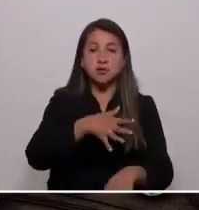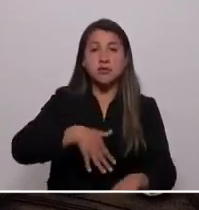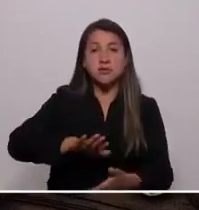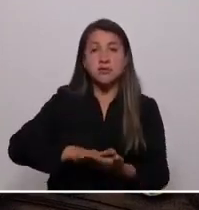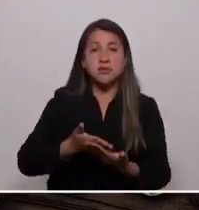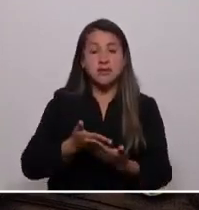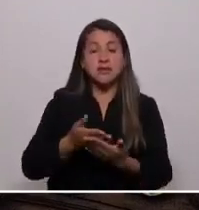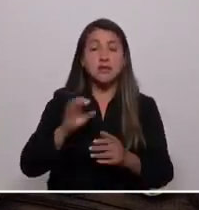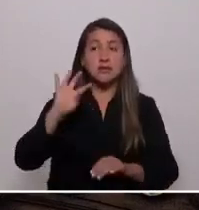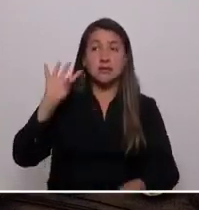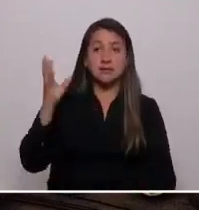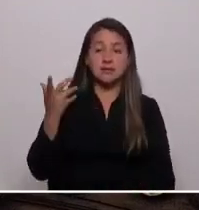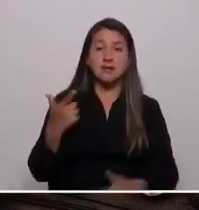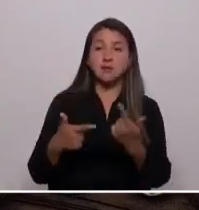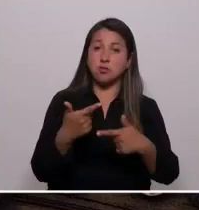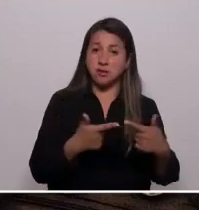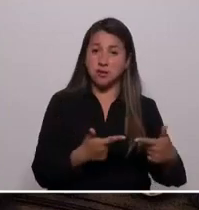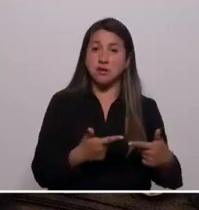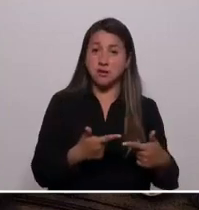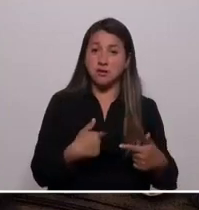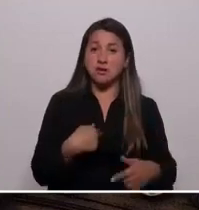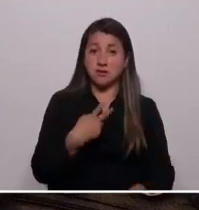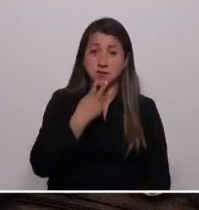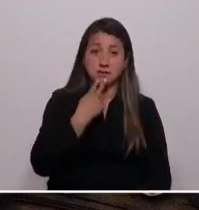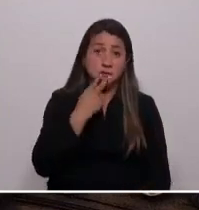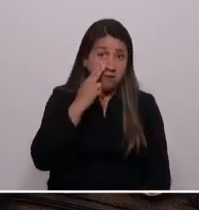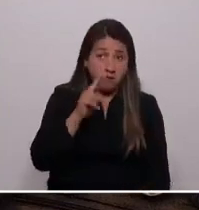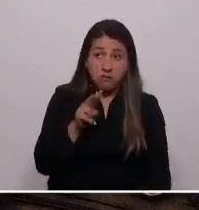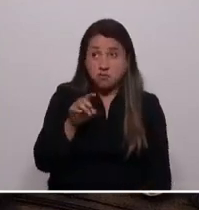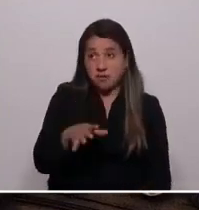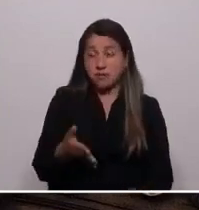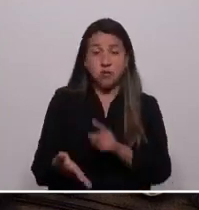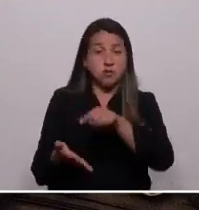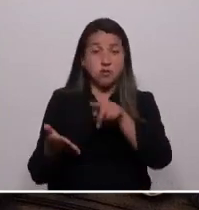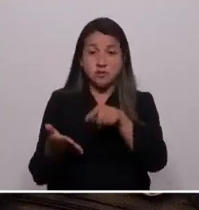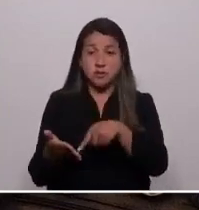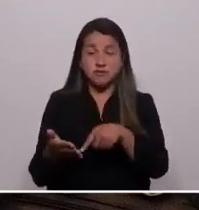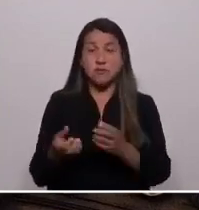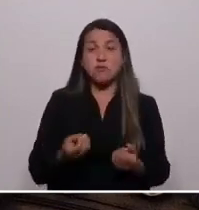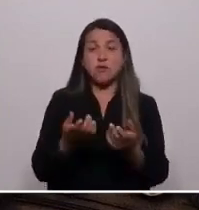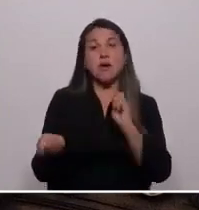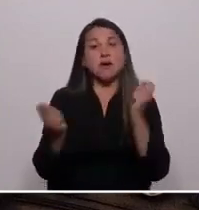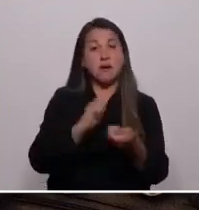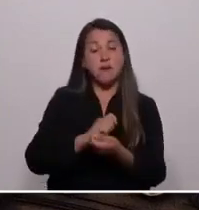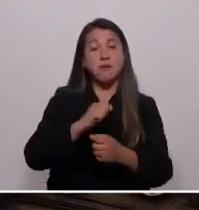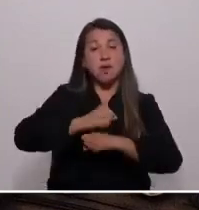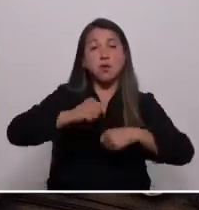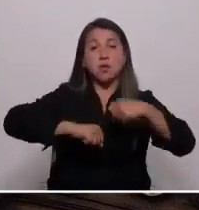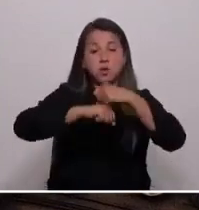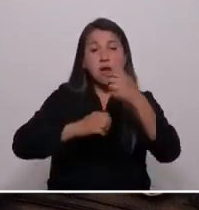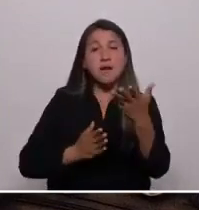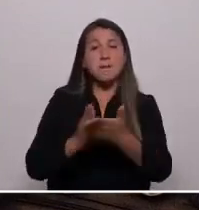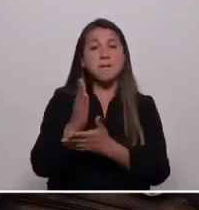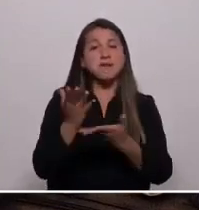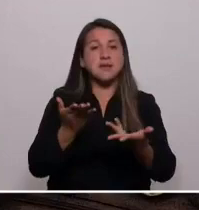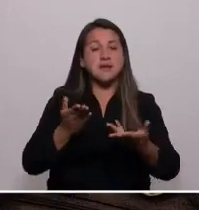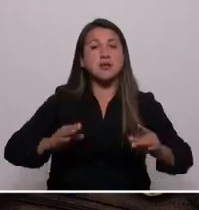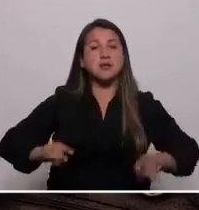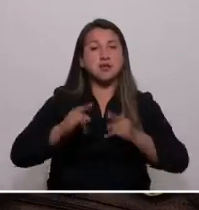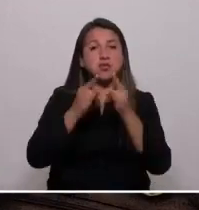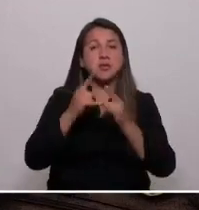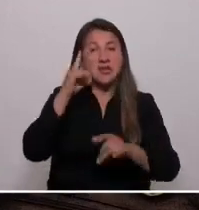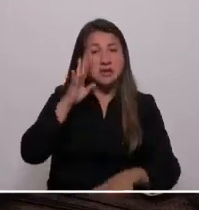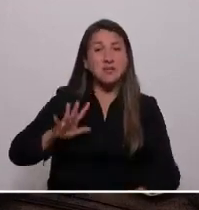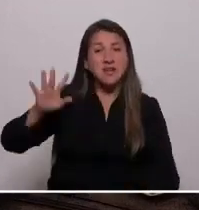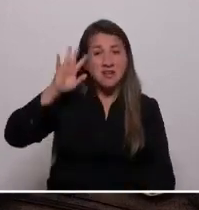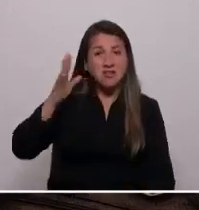climática y política que habitamos la cual nos insta a generar cambios estructurales que comienzan por deconstruir el imaginario del